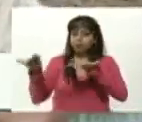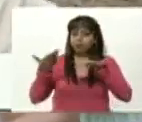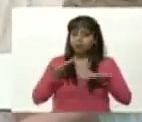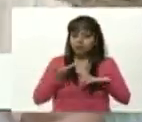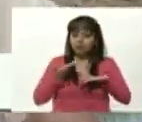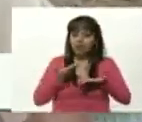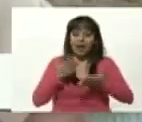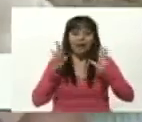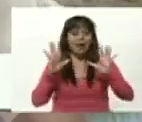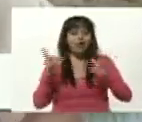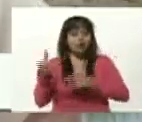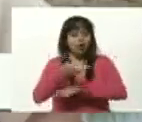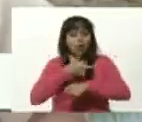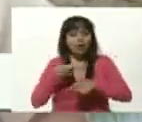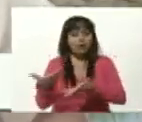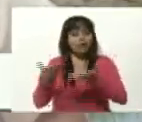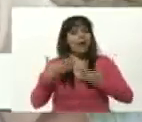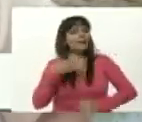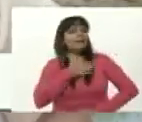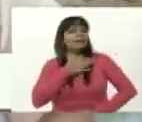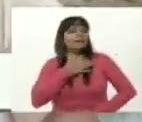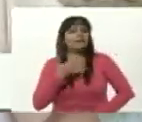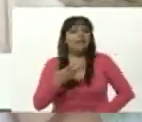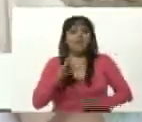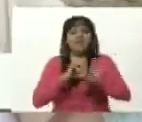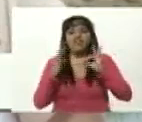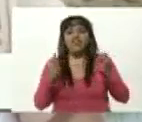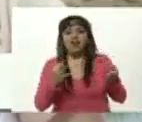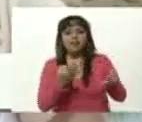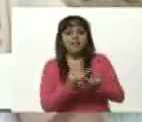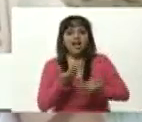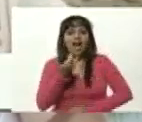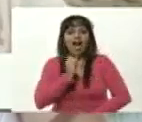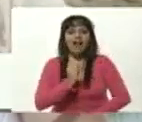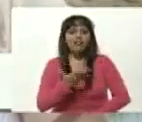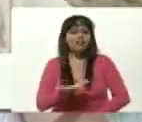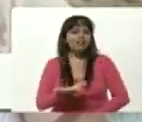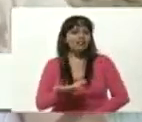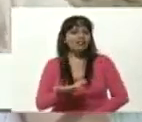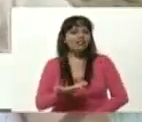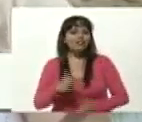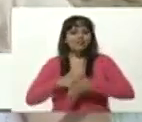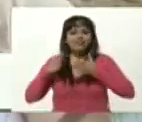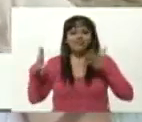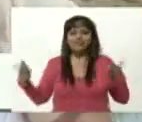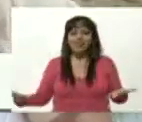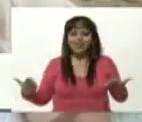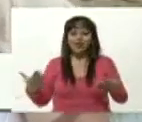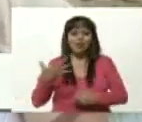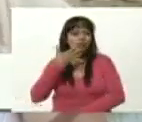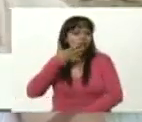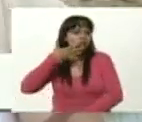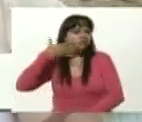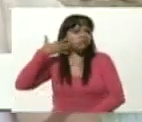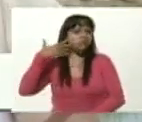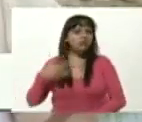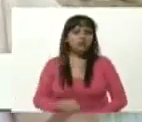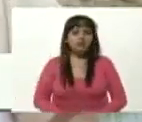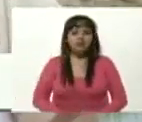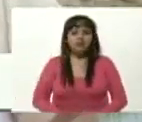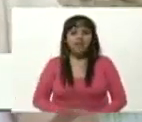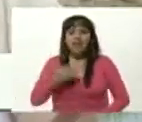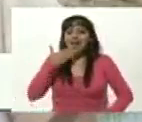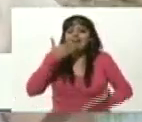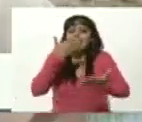señor gobernador para mí y mi familia es una inmensa satisfacción. Gracias,